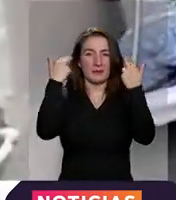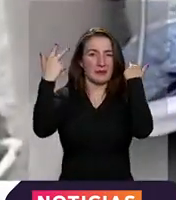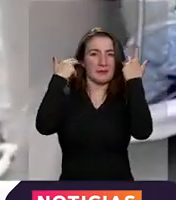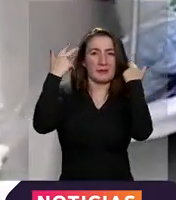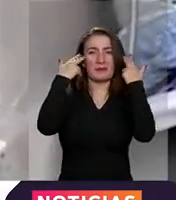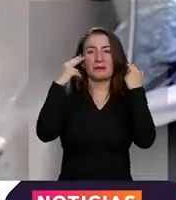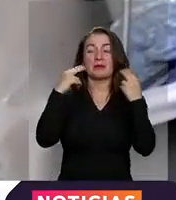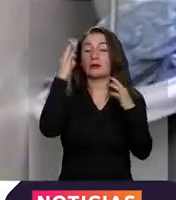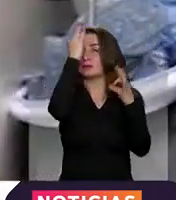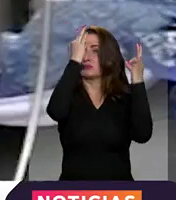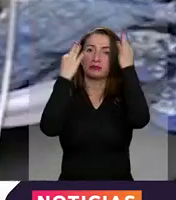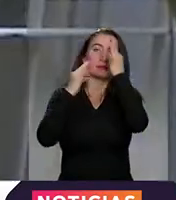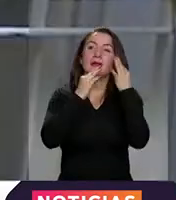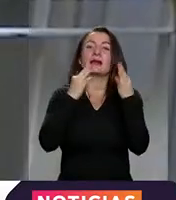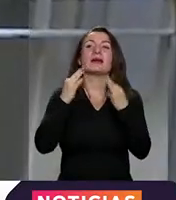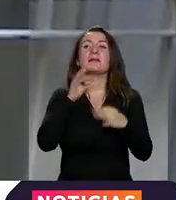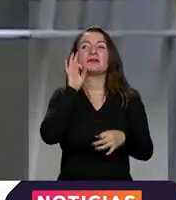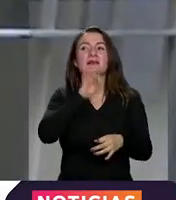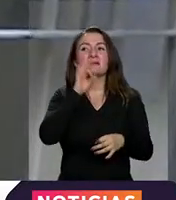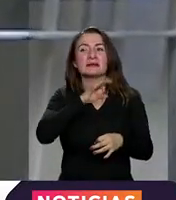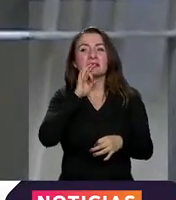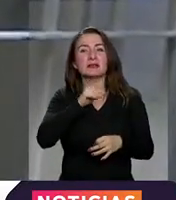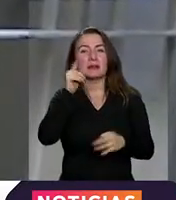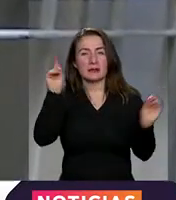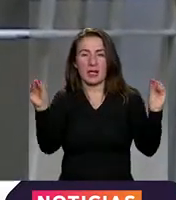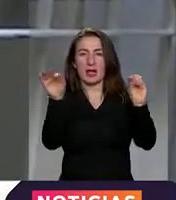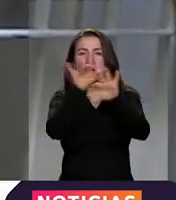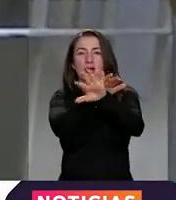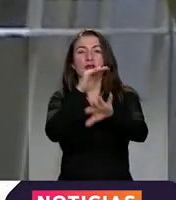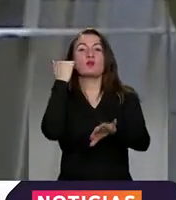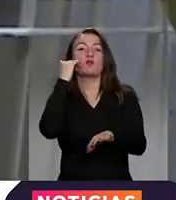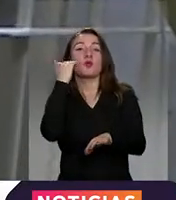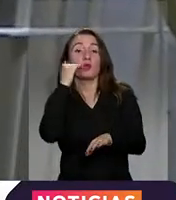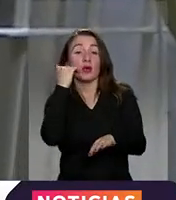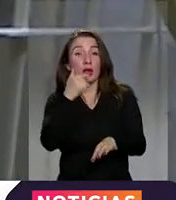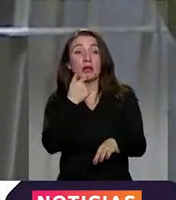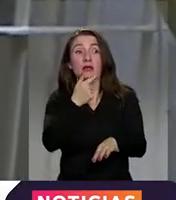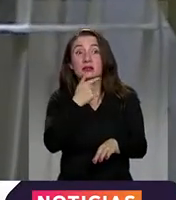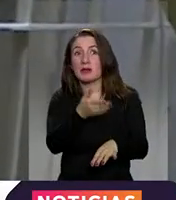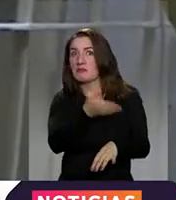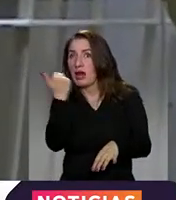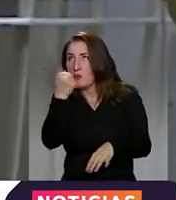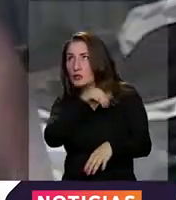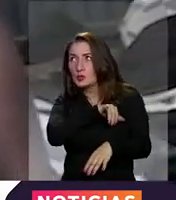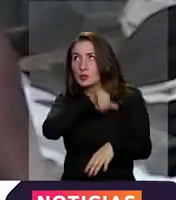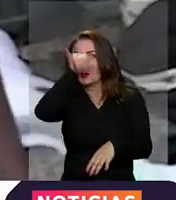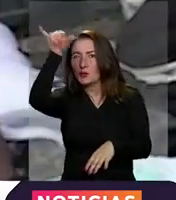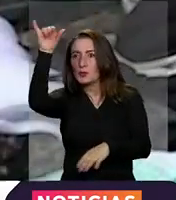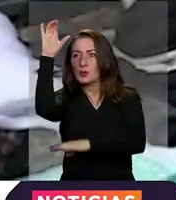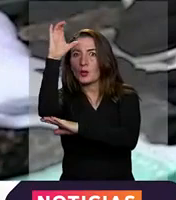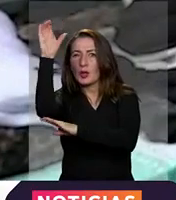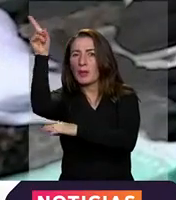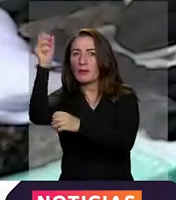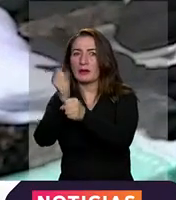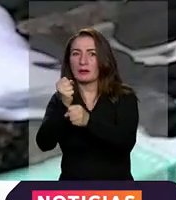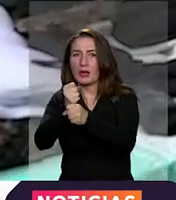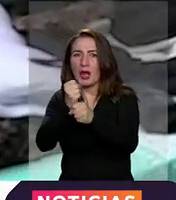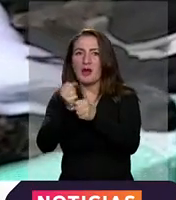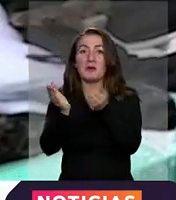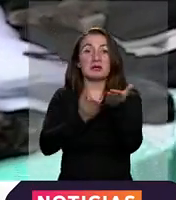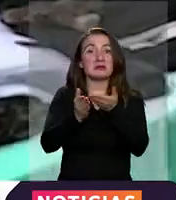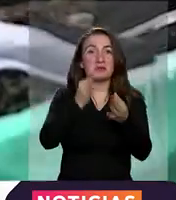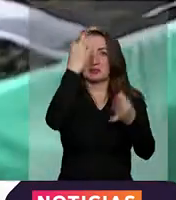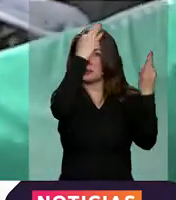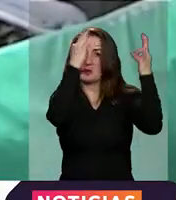el primer paso del engaño. Allí, según las autoridades, una mujer las convencía para salir de Colombia con promesas de empleo en servicios de